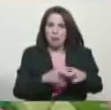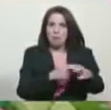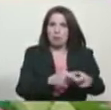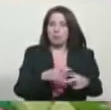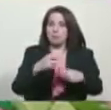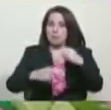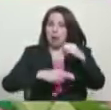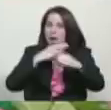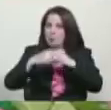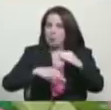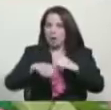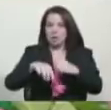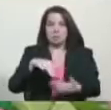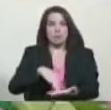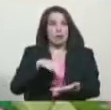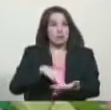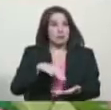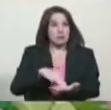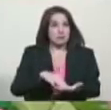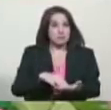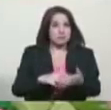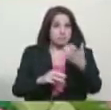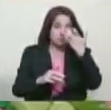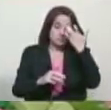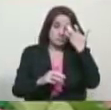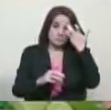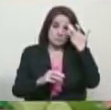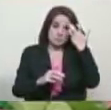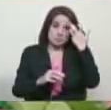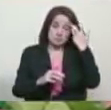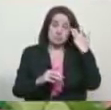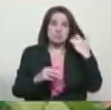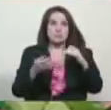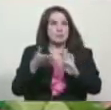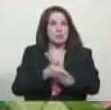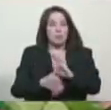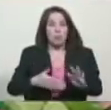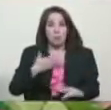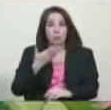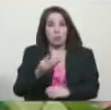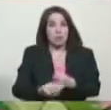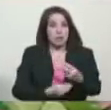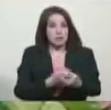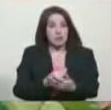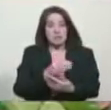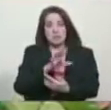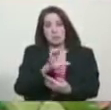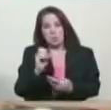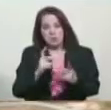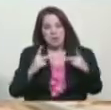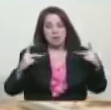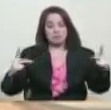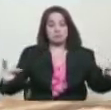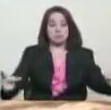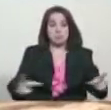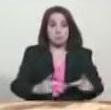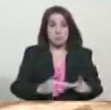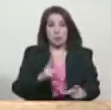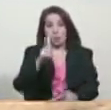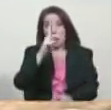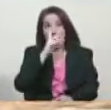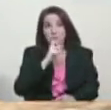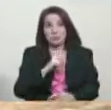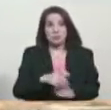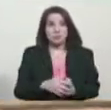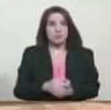en el estado Miranda, este núcleo y con la multiplicación de estos núcleos vamos a poder llegar a 50 hectáreas en los próximos 2 años.